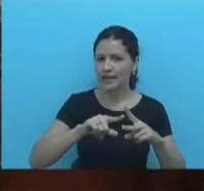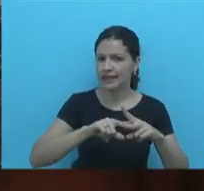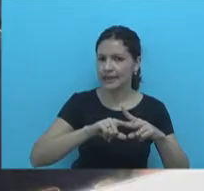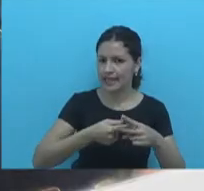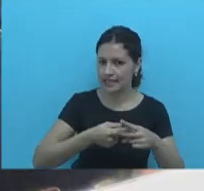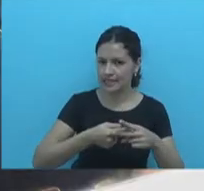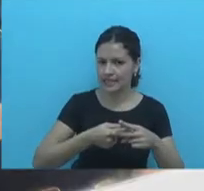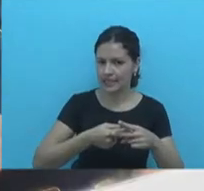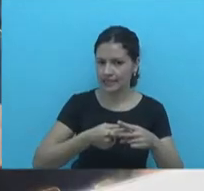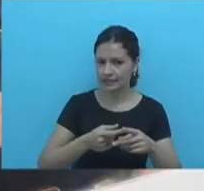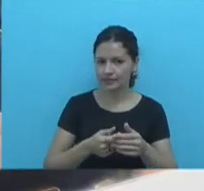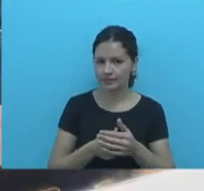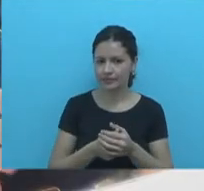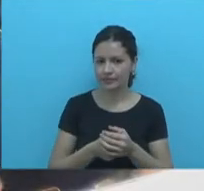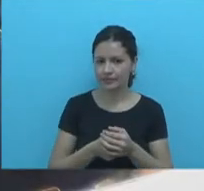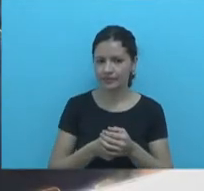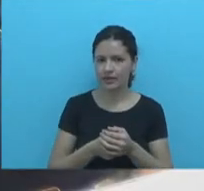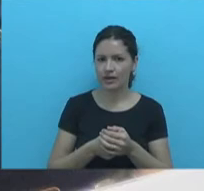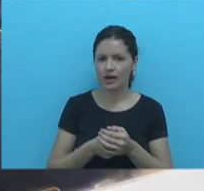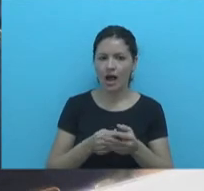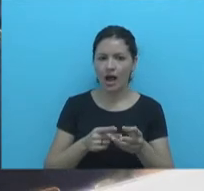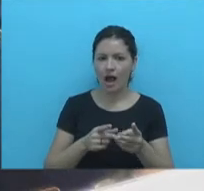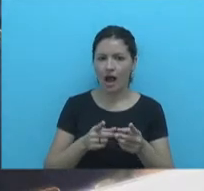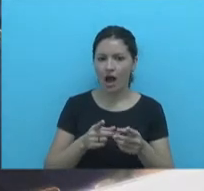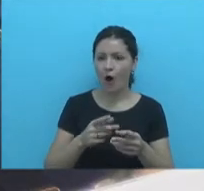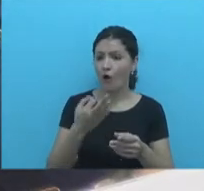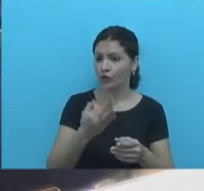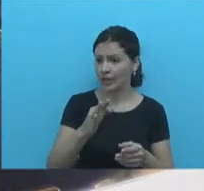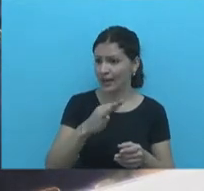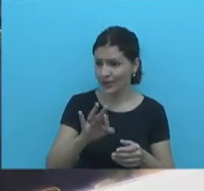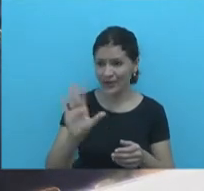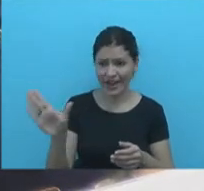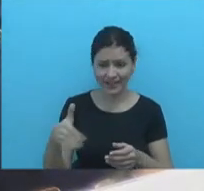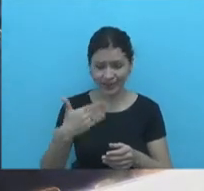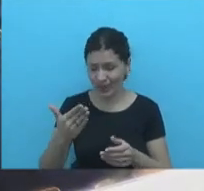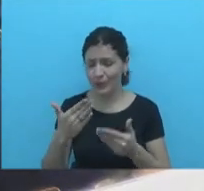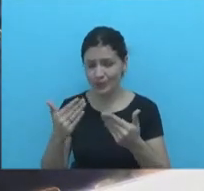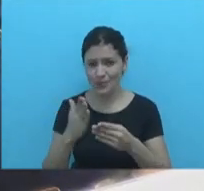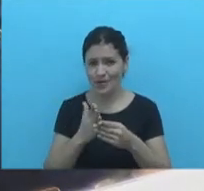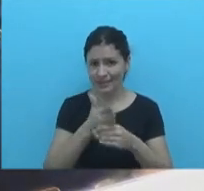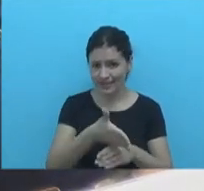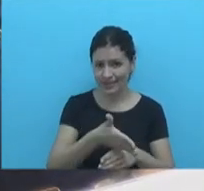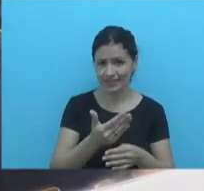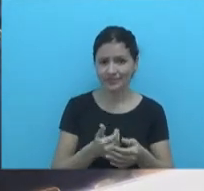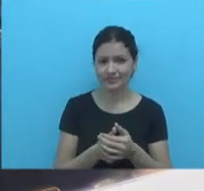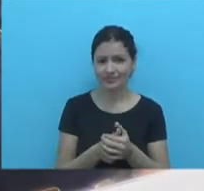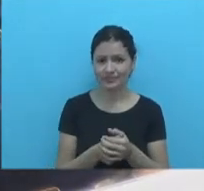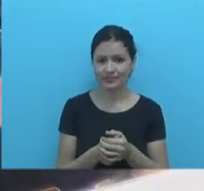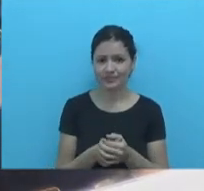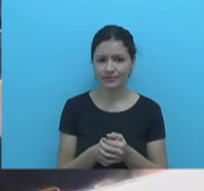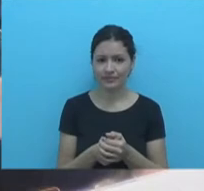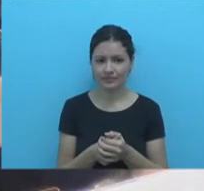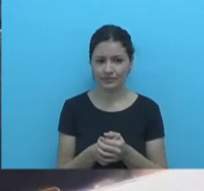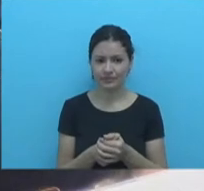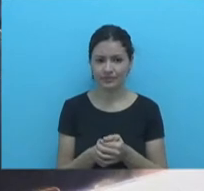inscriptos por aula, no le faltaría el lugar a nadie. Y aquella persona que ya tenga decidido qué es lo que va a hacer en su futuro, continúe con la investigación o con la preparación para